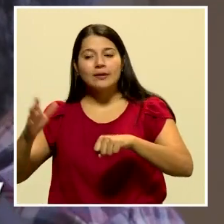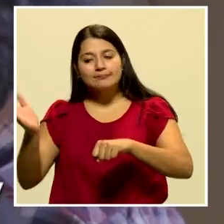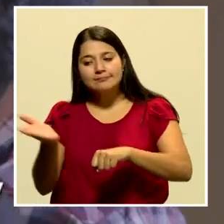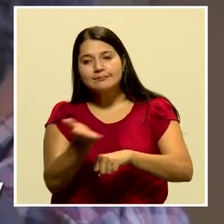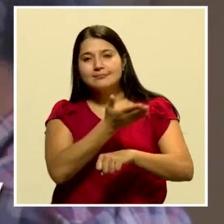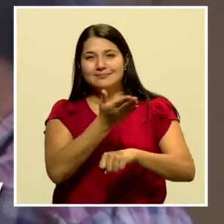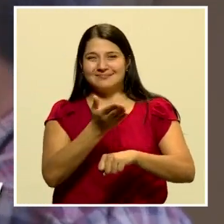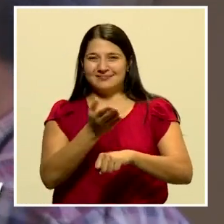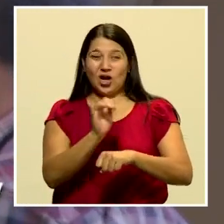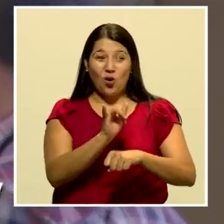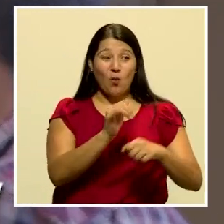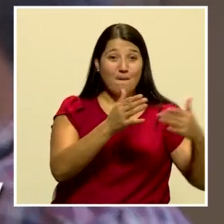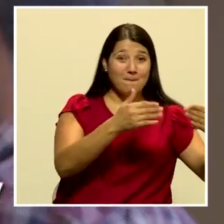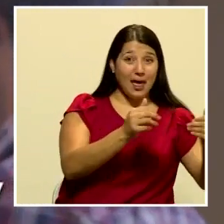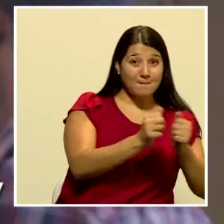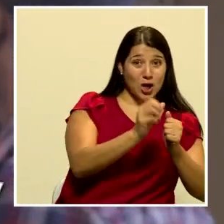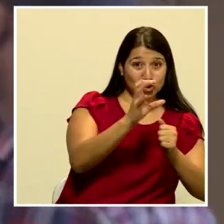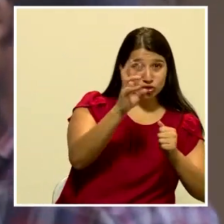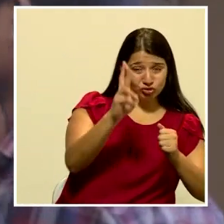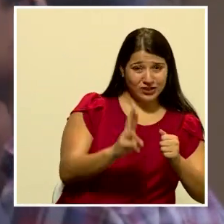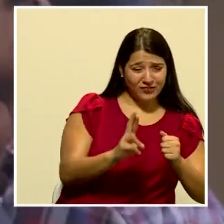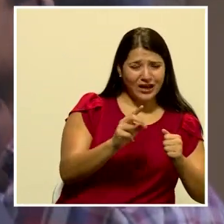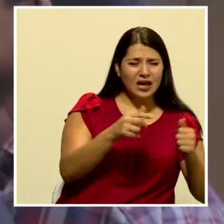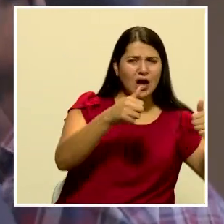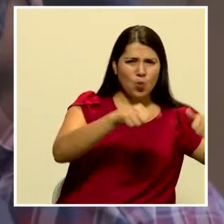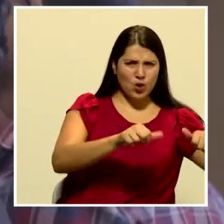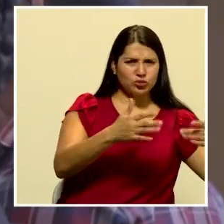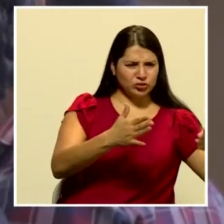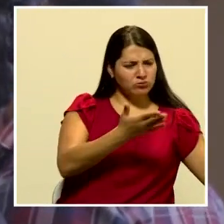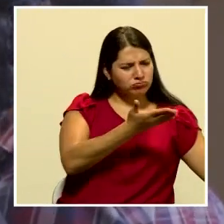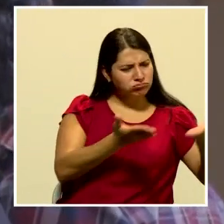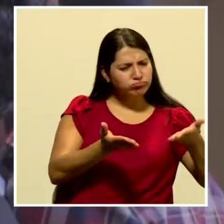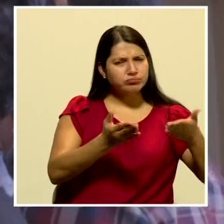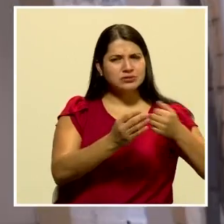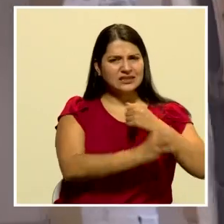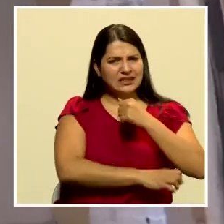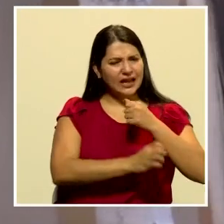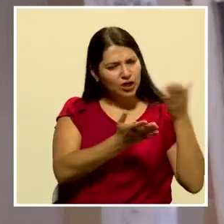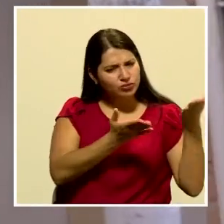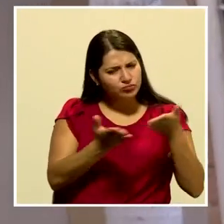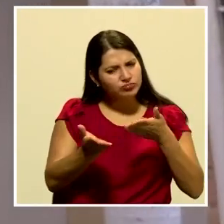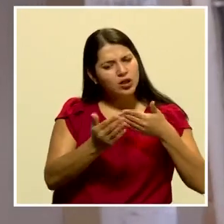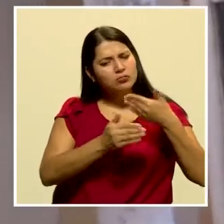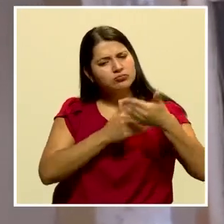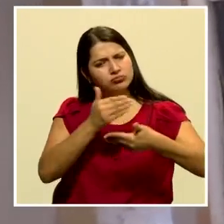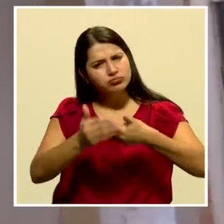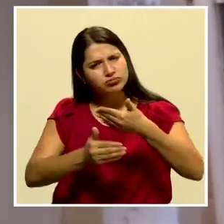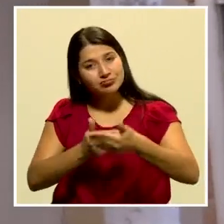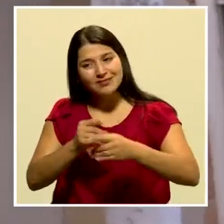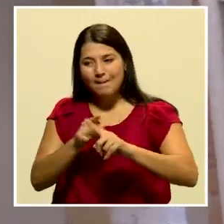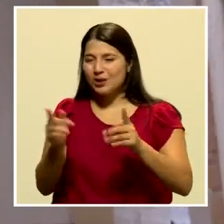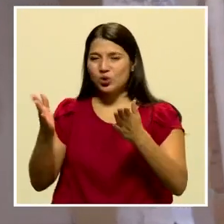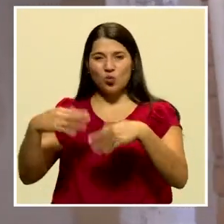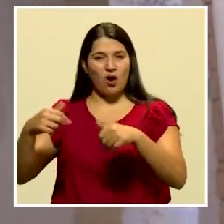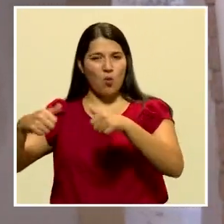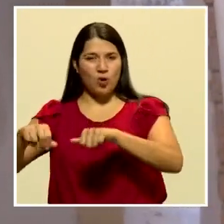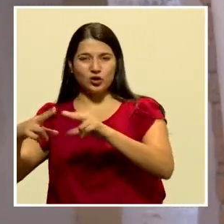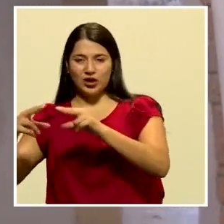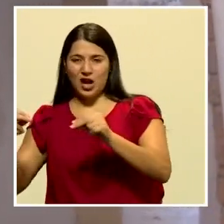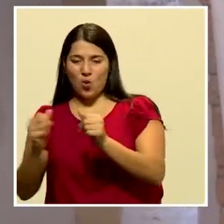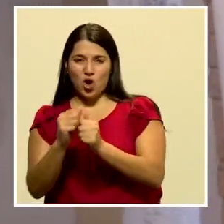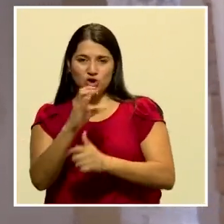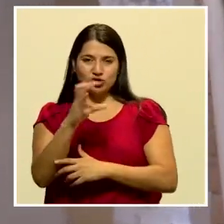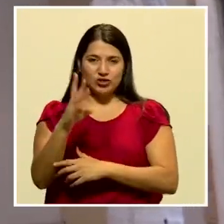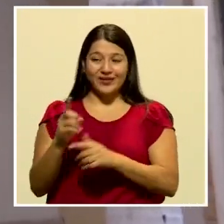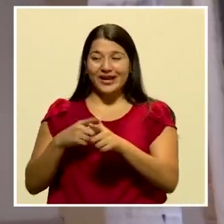Panamá y Costa Rica. Entonces, pues estas redes por eso es que se mantienen vivas, justamente por lo que decía María Teresa, de